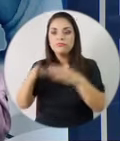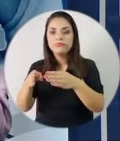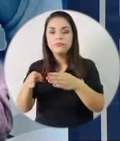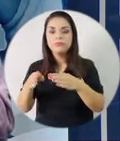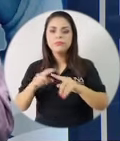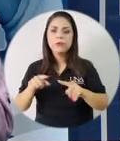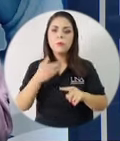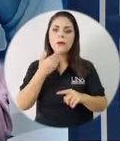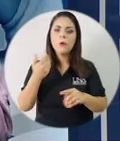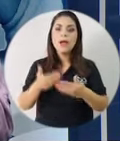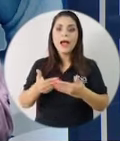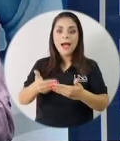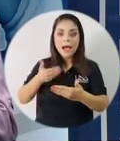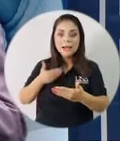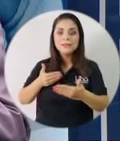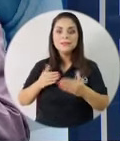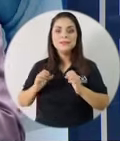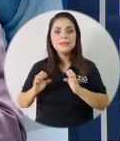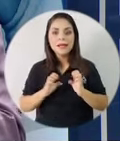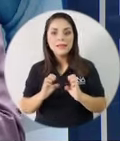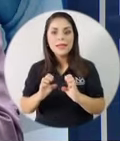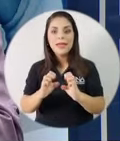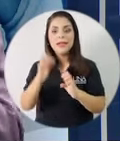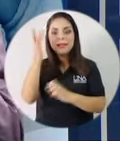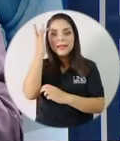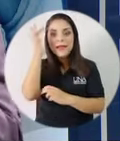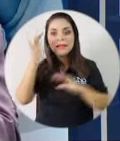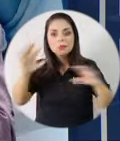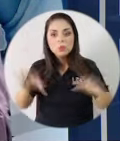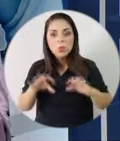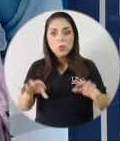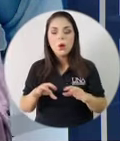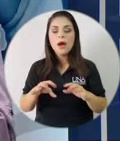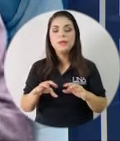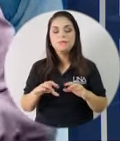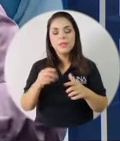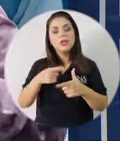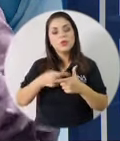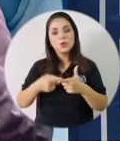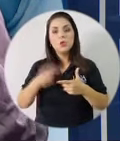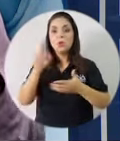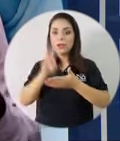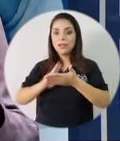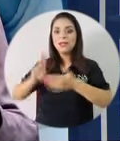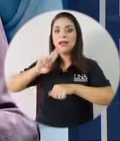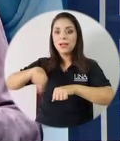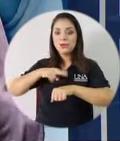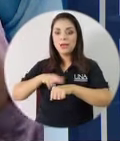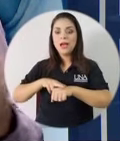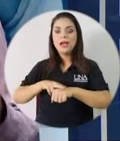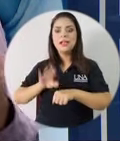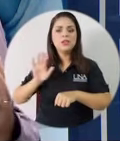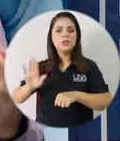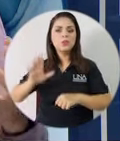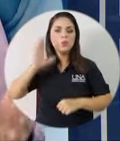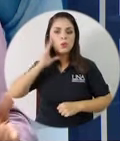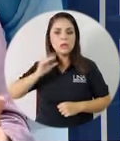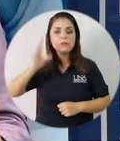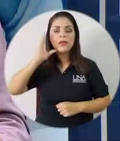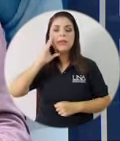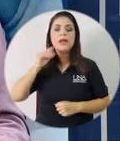antes, actuando estratégica e inteligentemente, y es ahí donde creemos que precisamente la Universidad Nacional, a través de todo su bagaje y su experiencia y